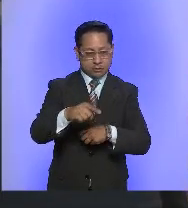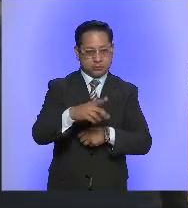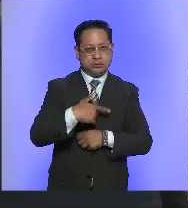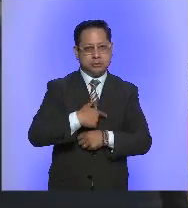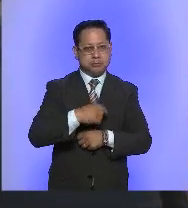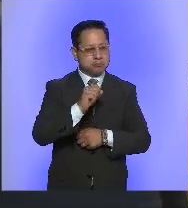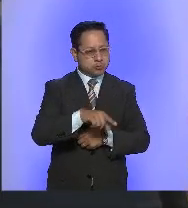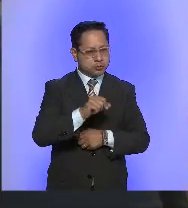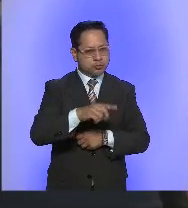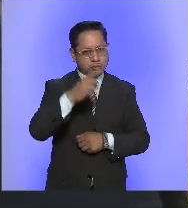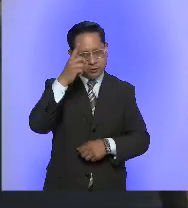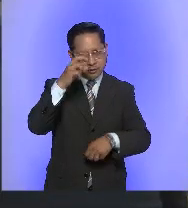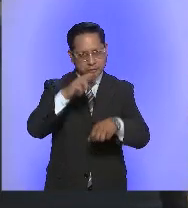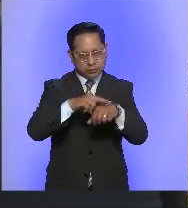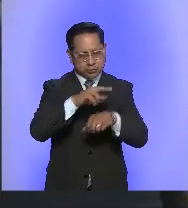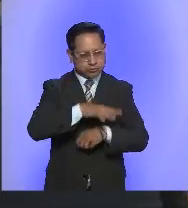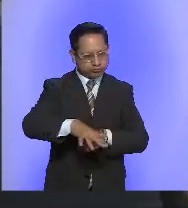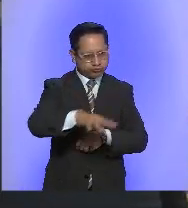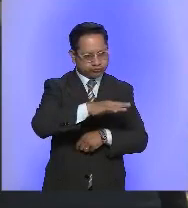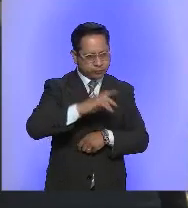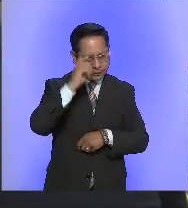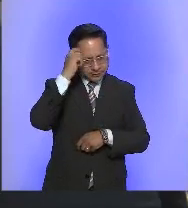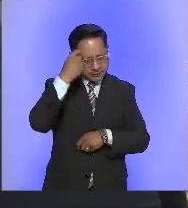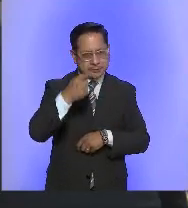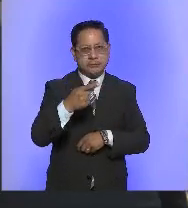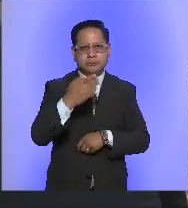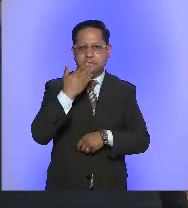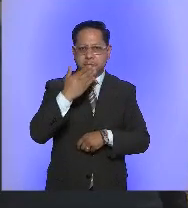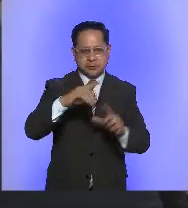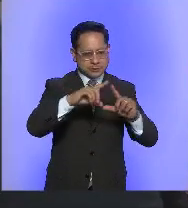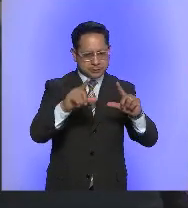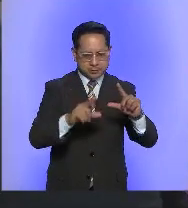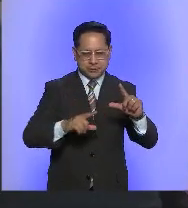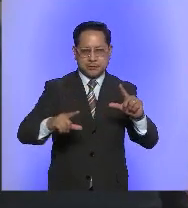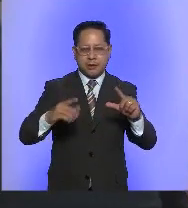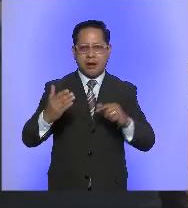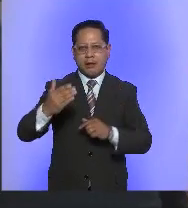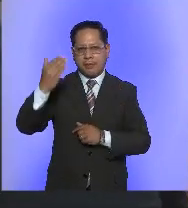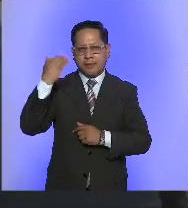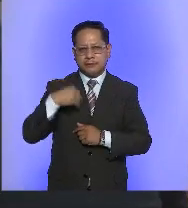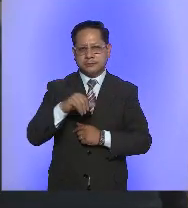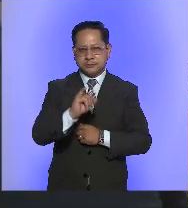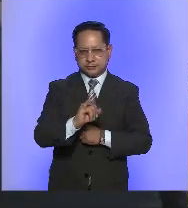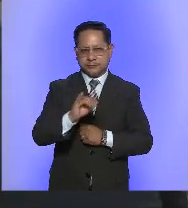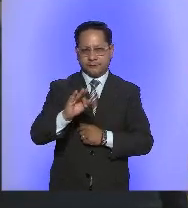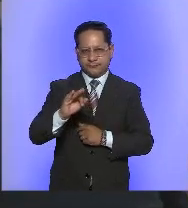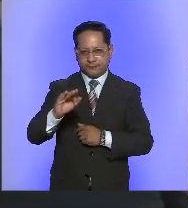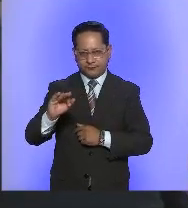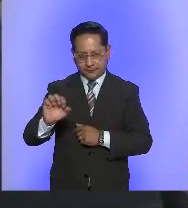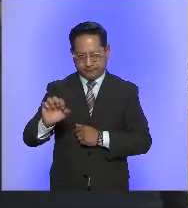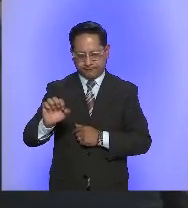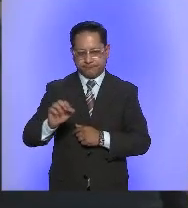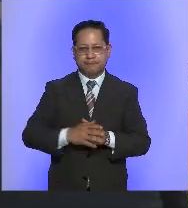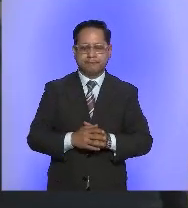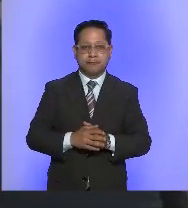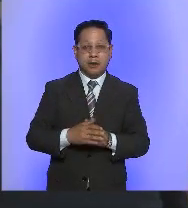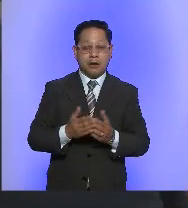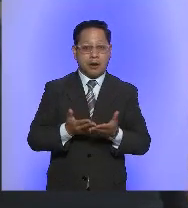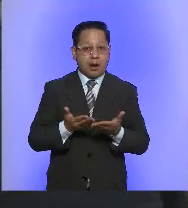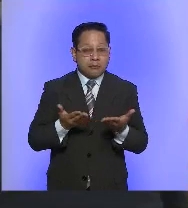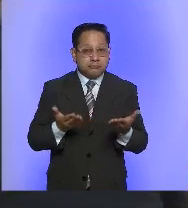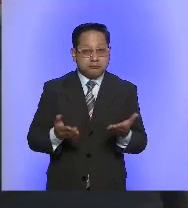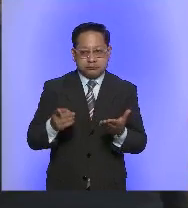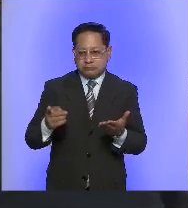Profesional Electoral Nacional, del entonces Instituto Federal Electoral. Actualmente es consejero presidente